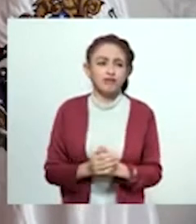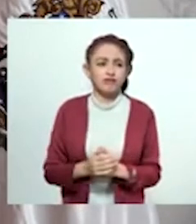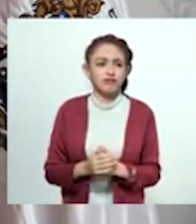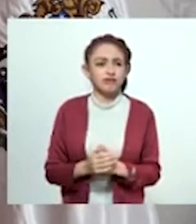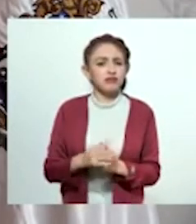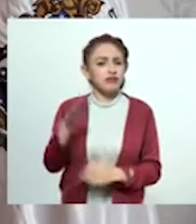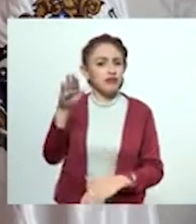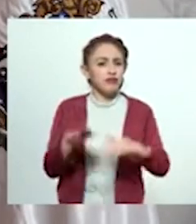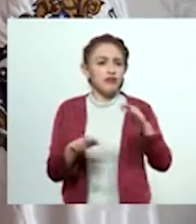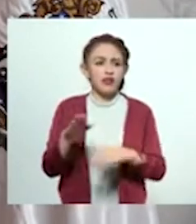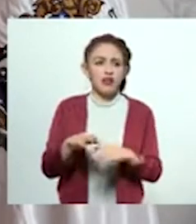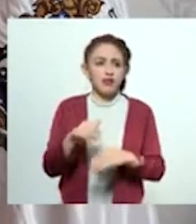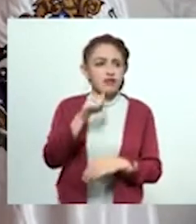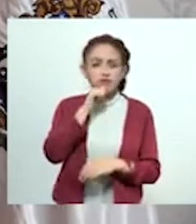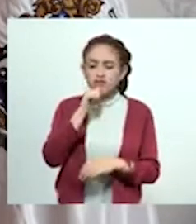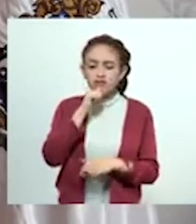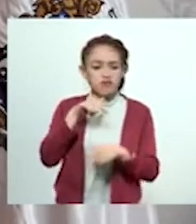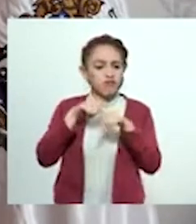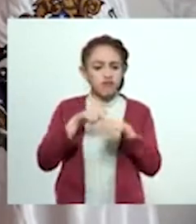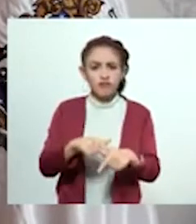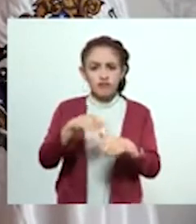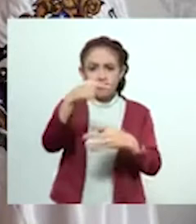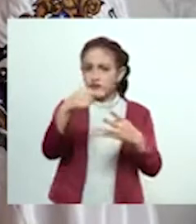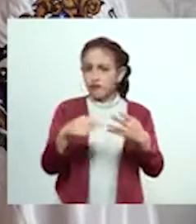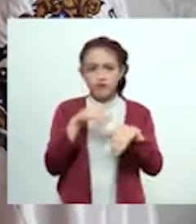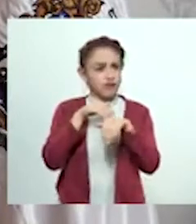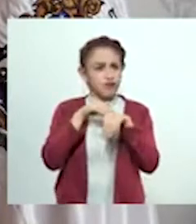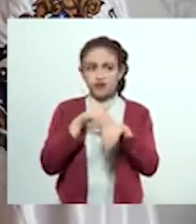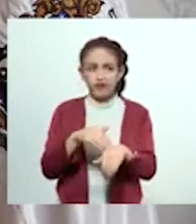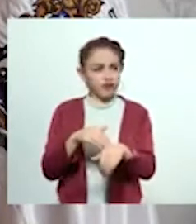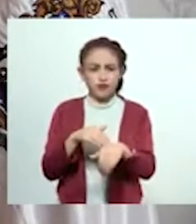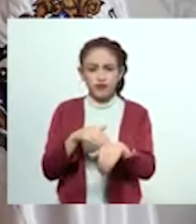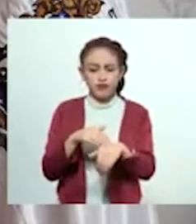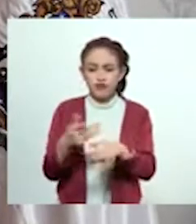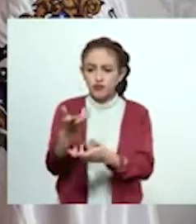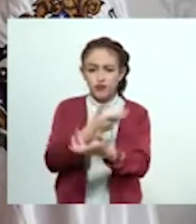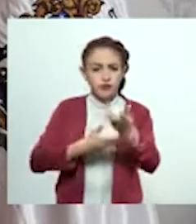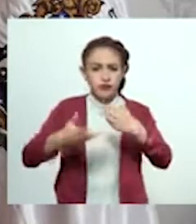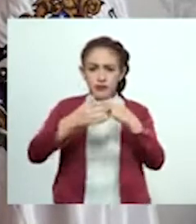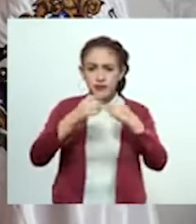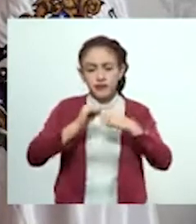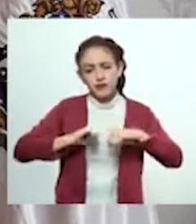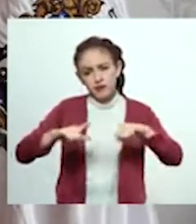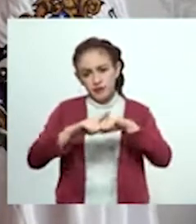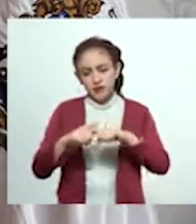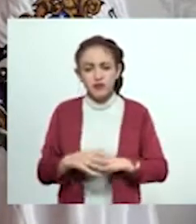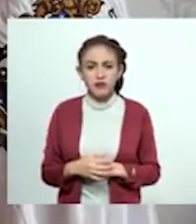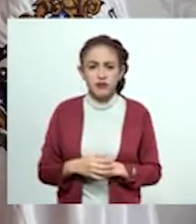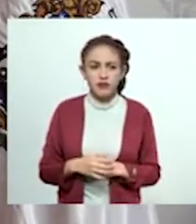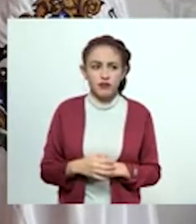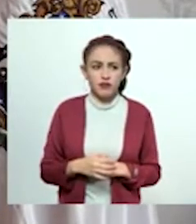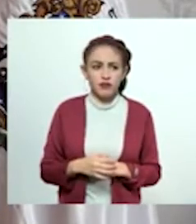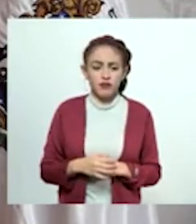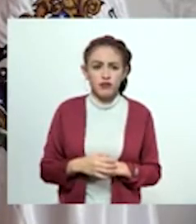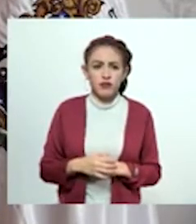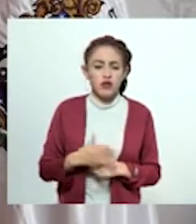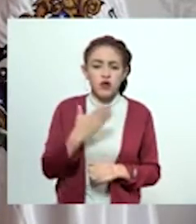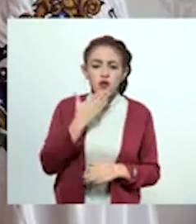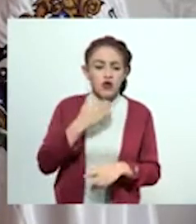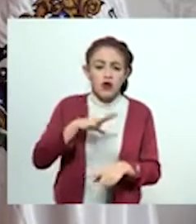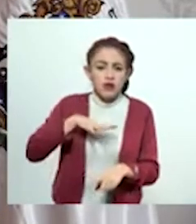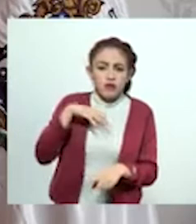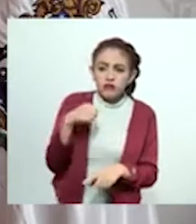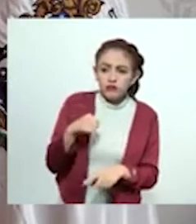muchos casos no se han acatado las medidas sanitarias y de convivencia social no hay esfuerzos de los